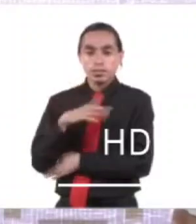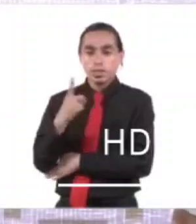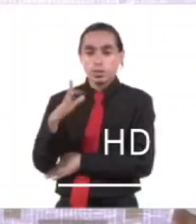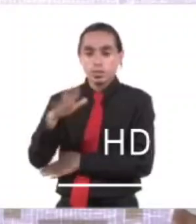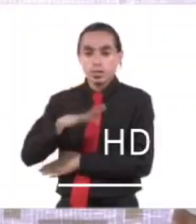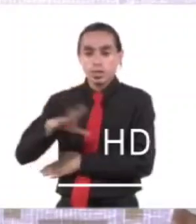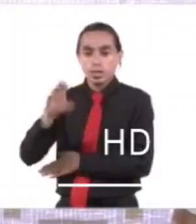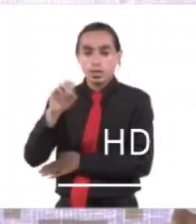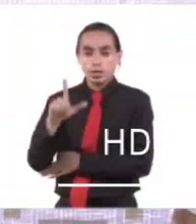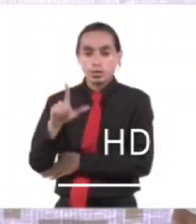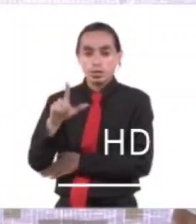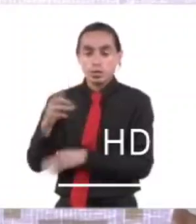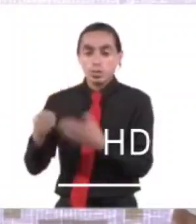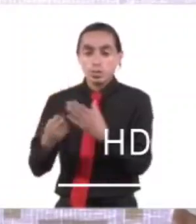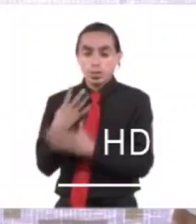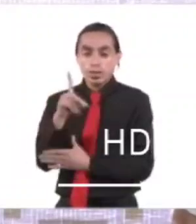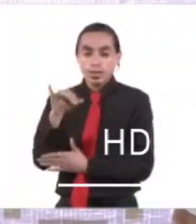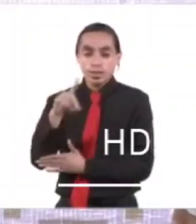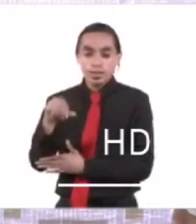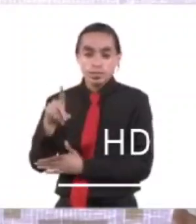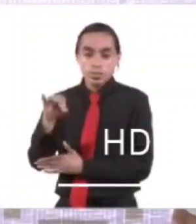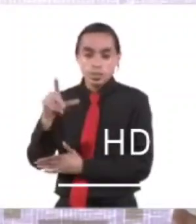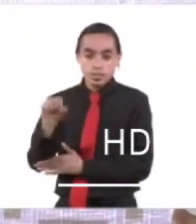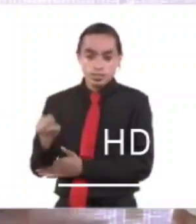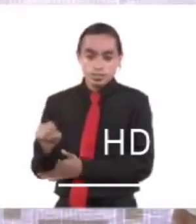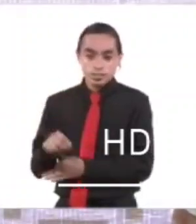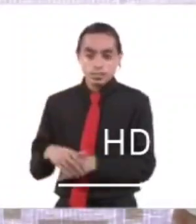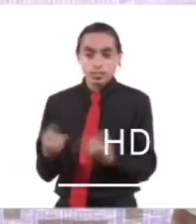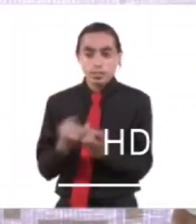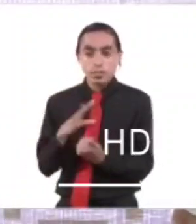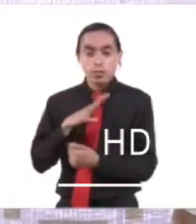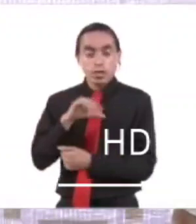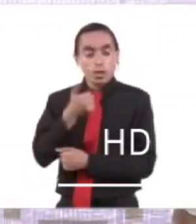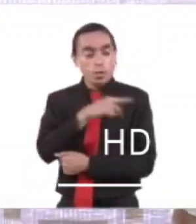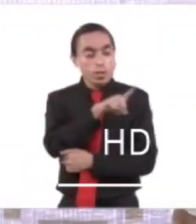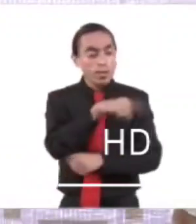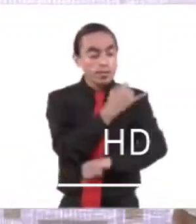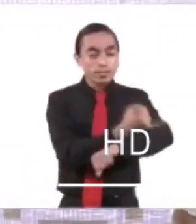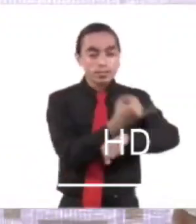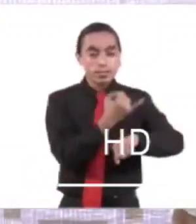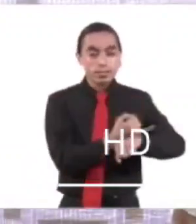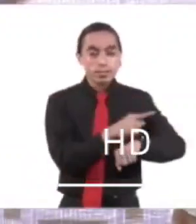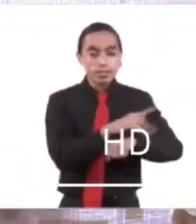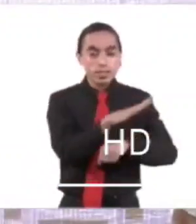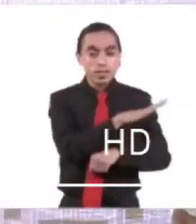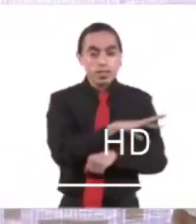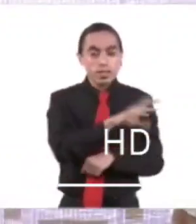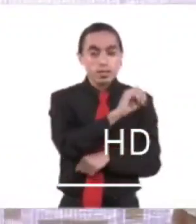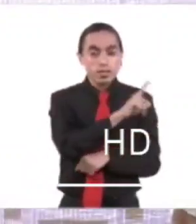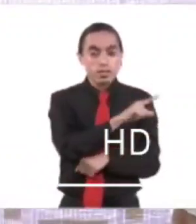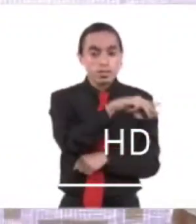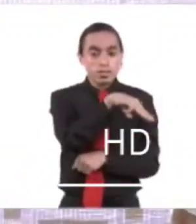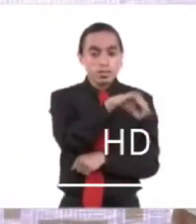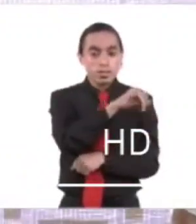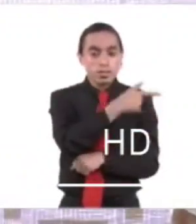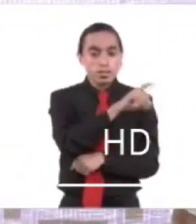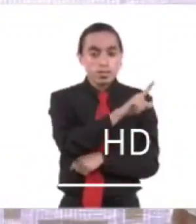Díaz Ordaz. ¡Qué barbaridad! Y luego en Iztapalapa está la colonia Miguel de la